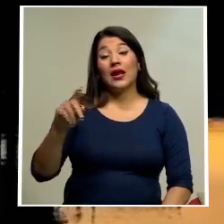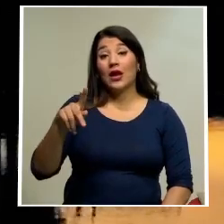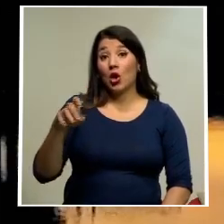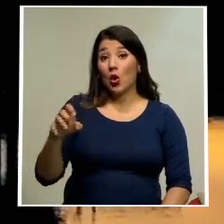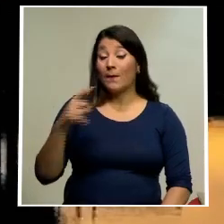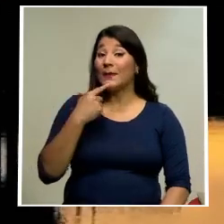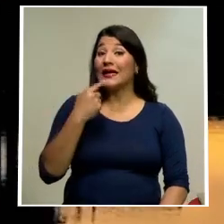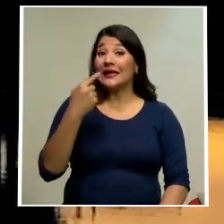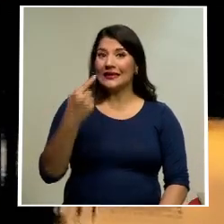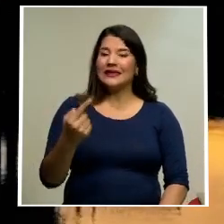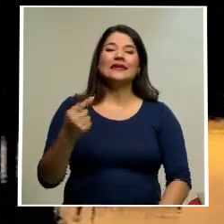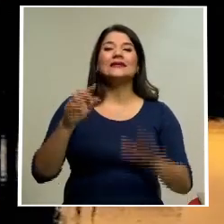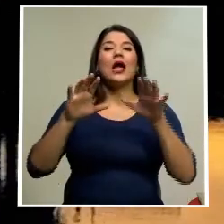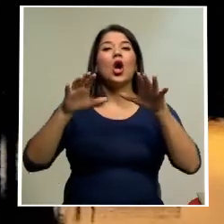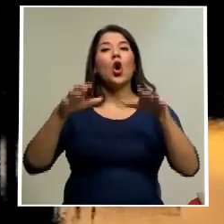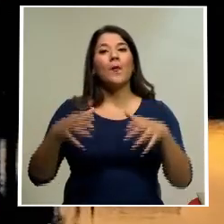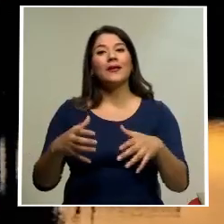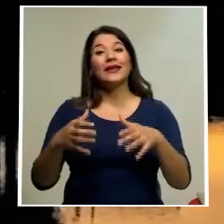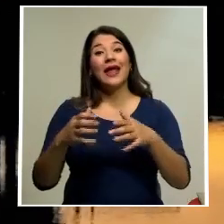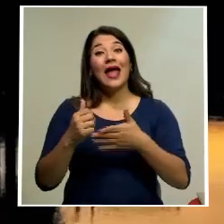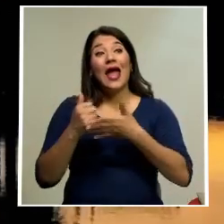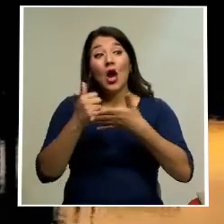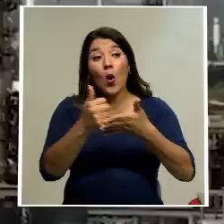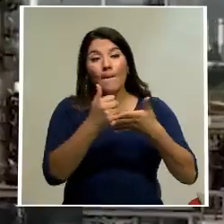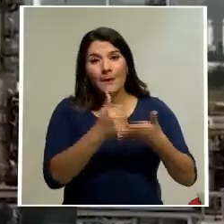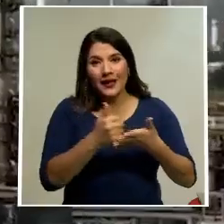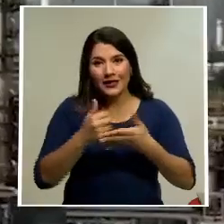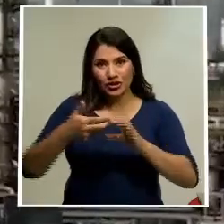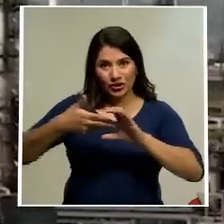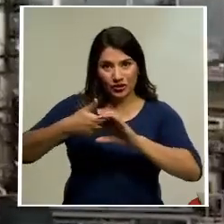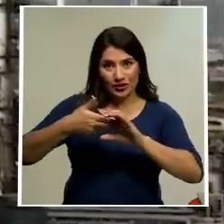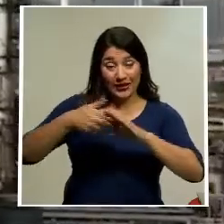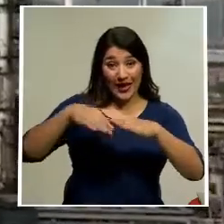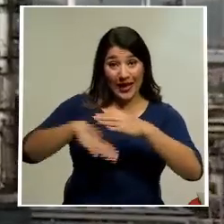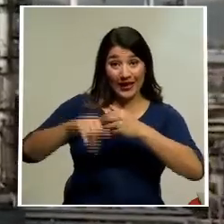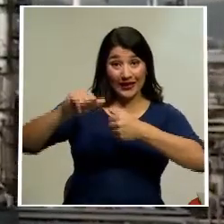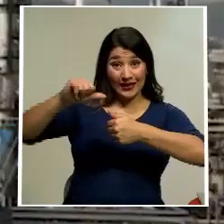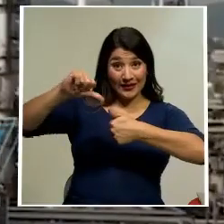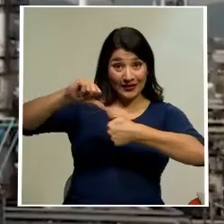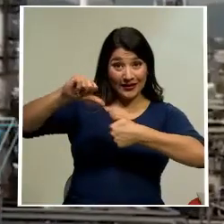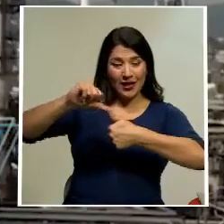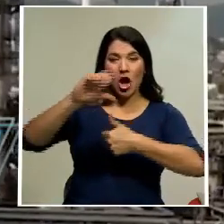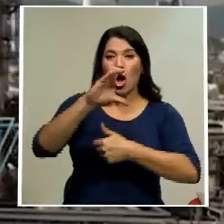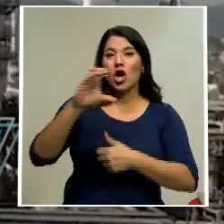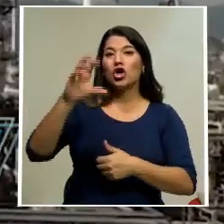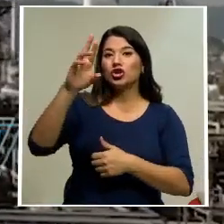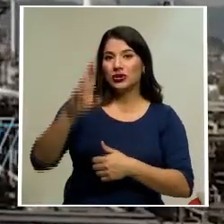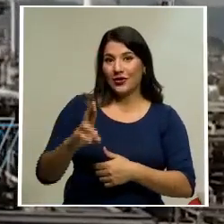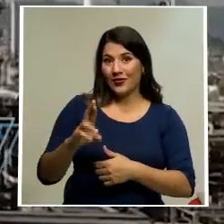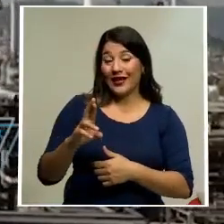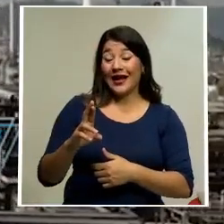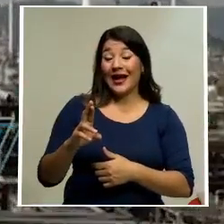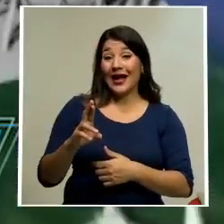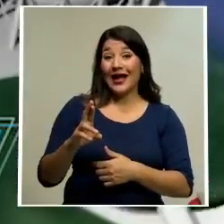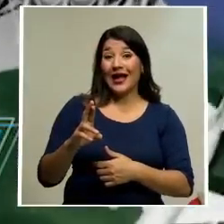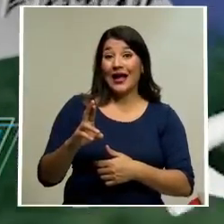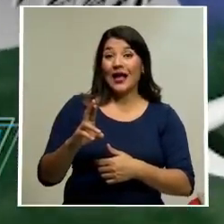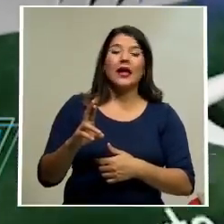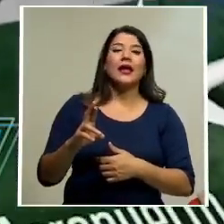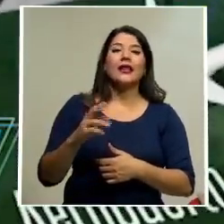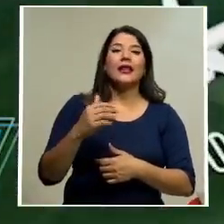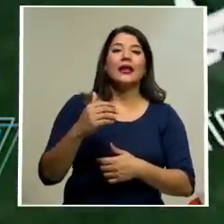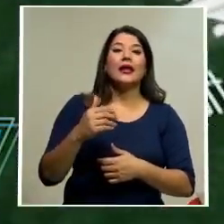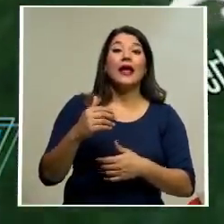estadísticas recientes del Comité de Cooperación de Hidrocarburos de América Central, Costa Rica se mantiene como el país con precios más altos